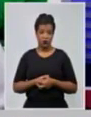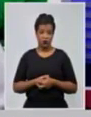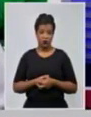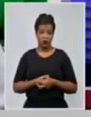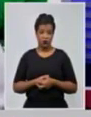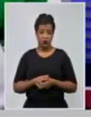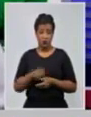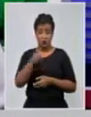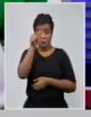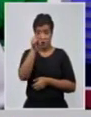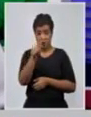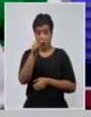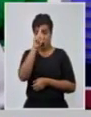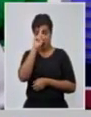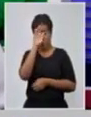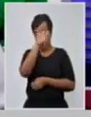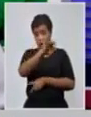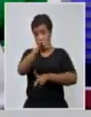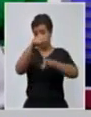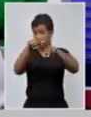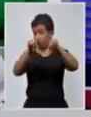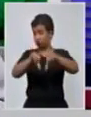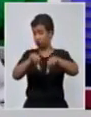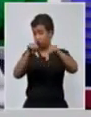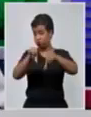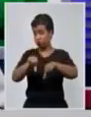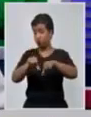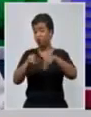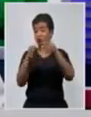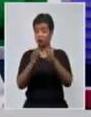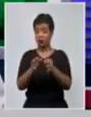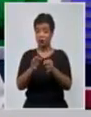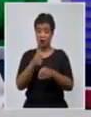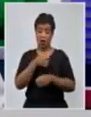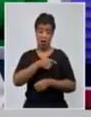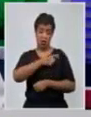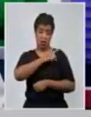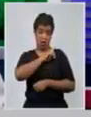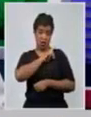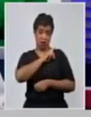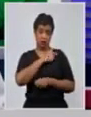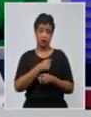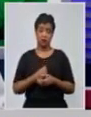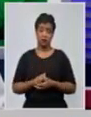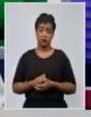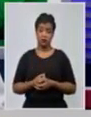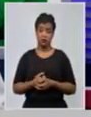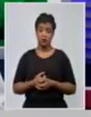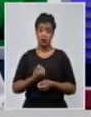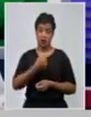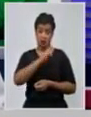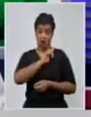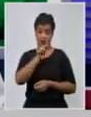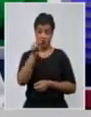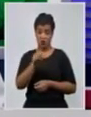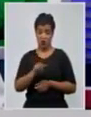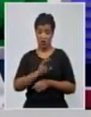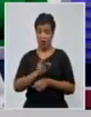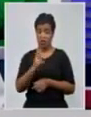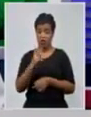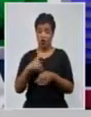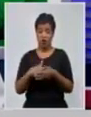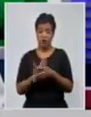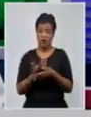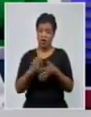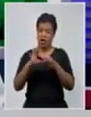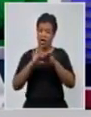Estuvo ingresado en terapia intensiva y en el día de ayer, después de 2 días con